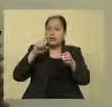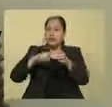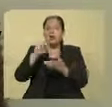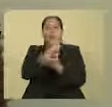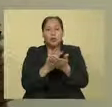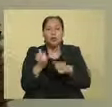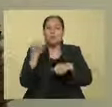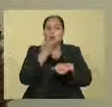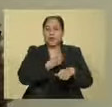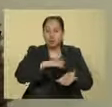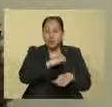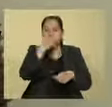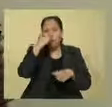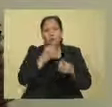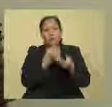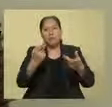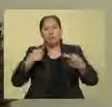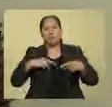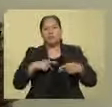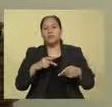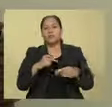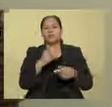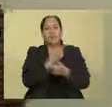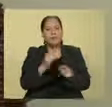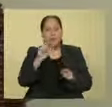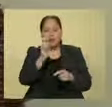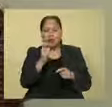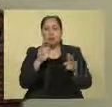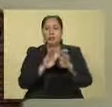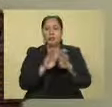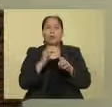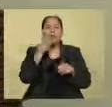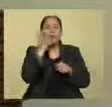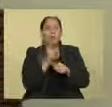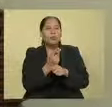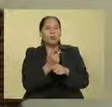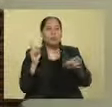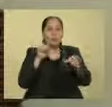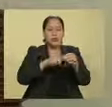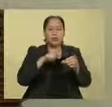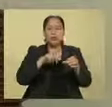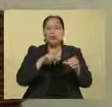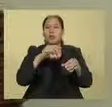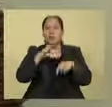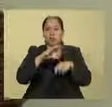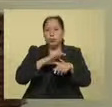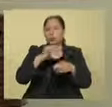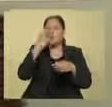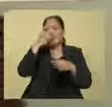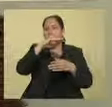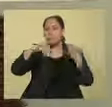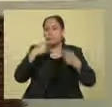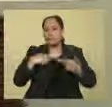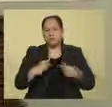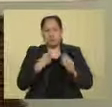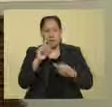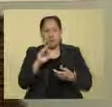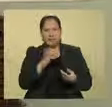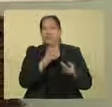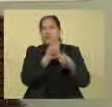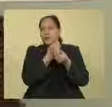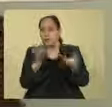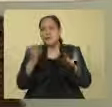de salud al Seguro Popular, como el Sistema de Aseguramiento Público y Voluntario, que ofrece la cobertura médica para todos los capitalinos.